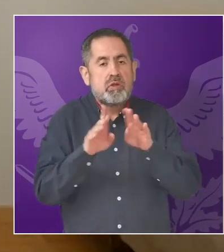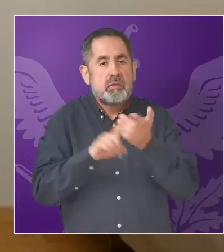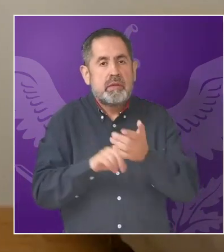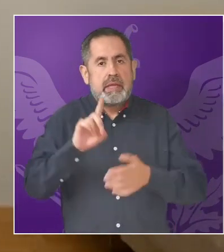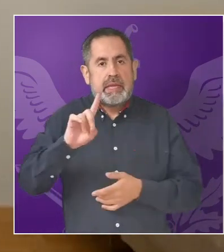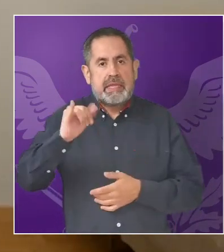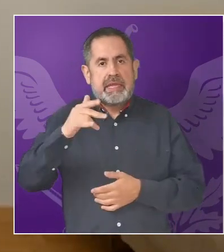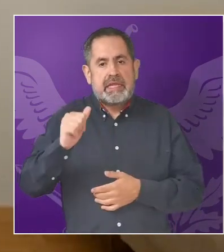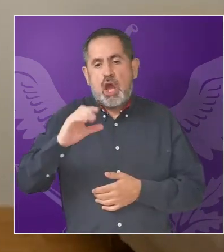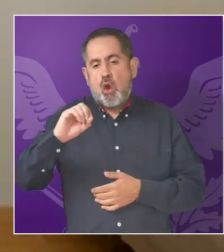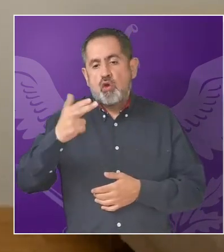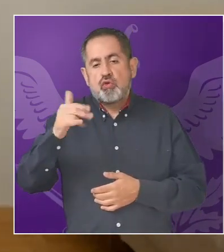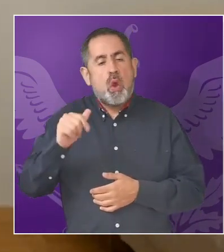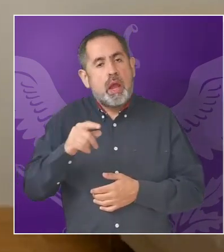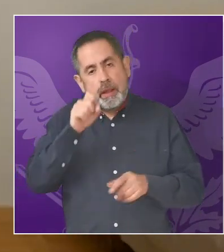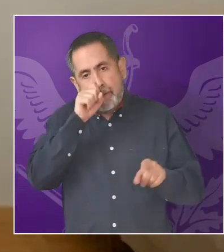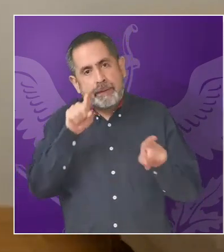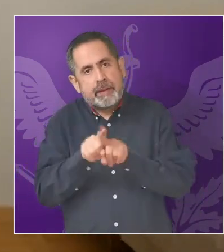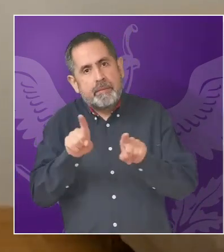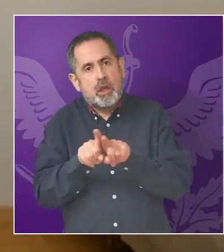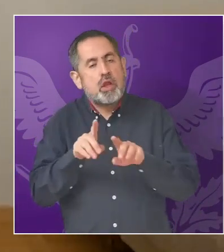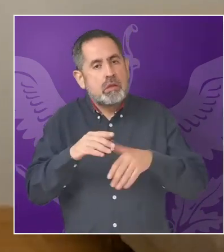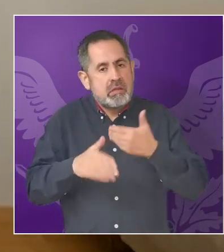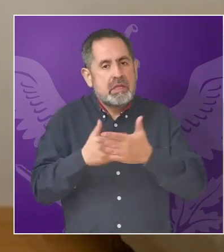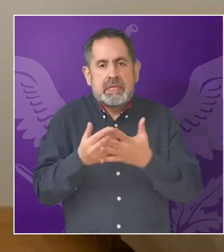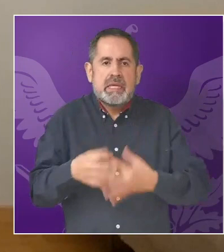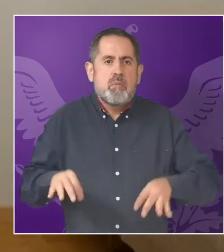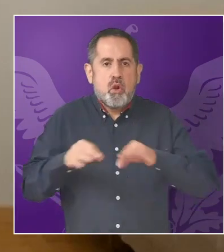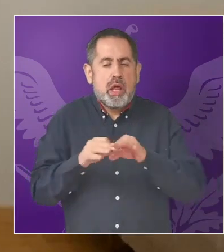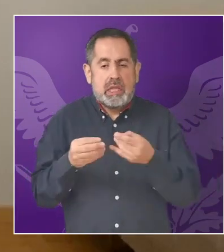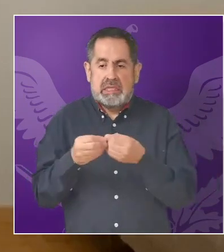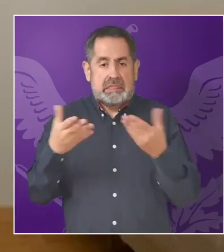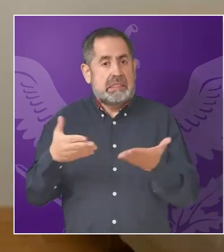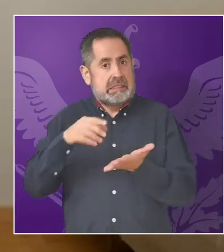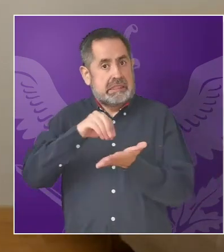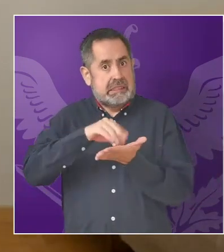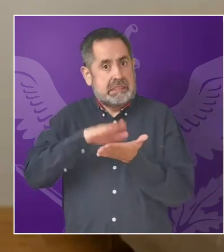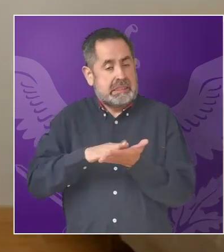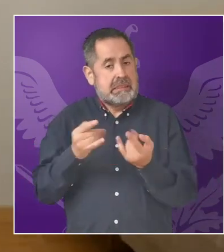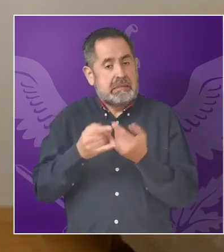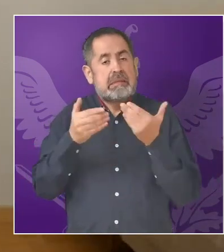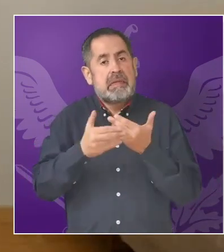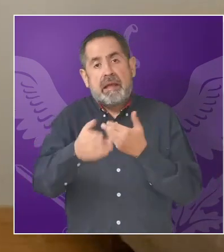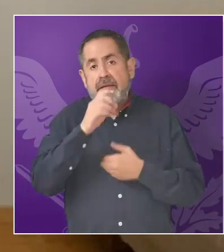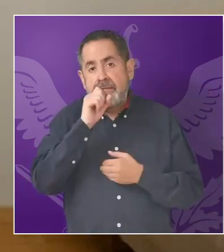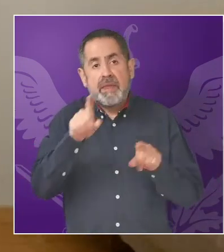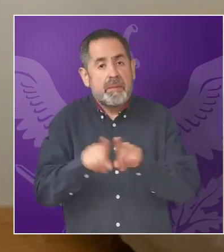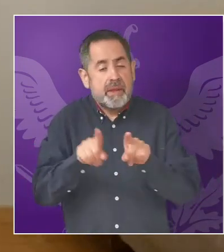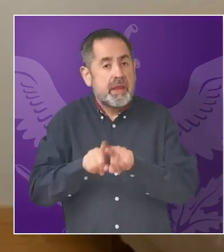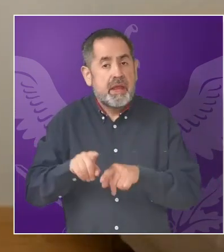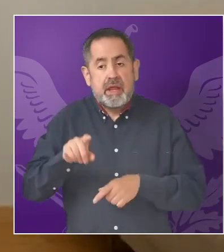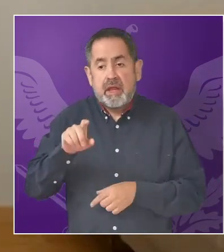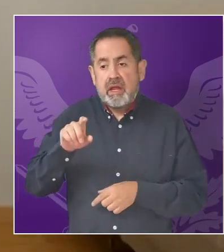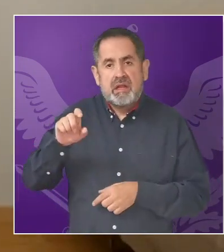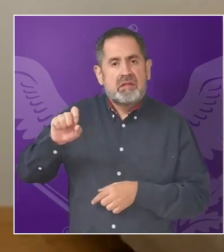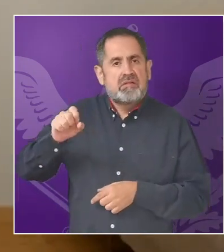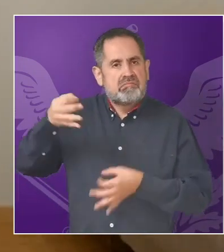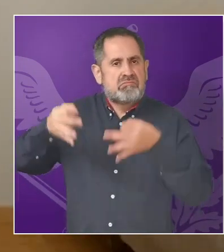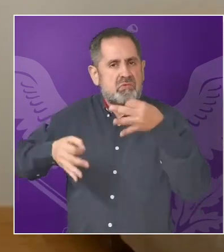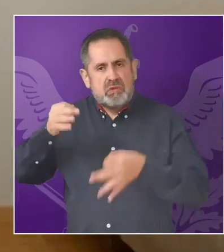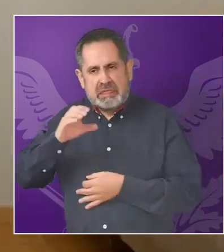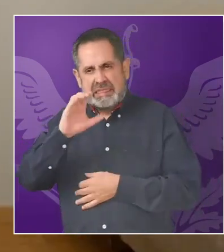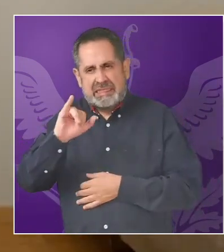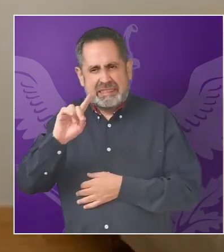de la defensora Digna Ochoa también genera un importante precedente, pero además la Corte va